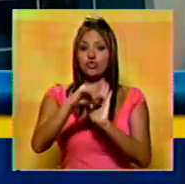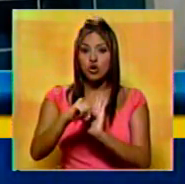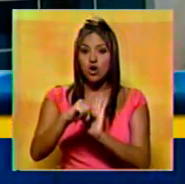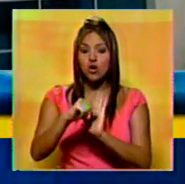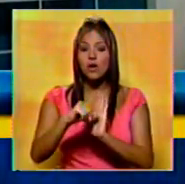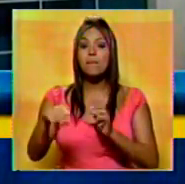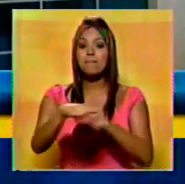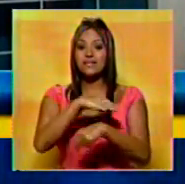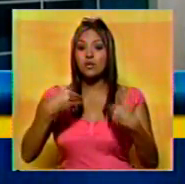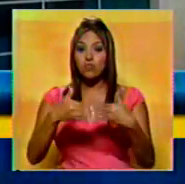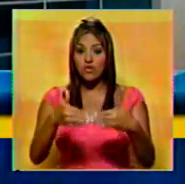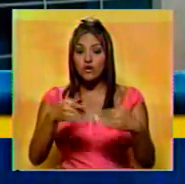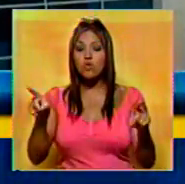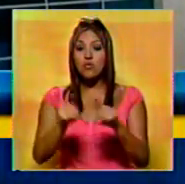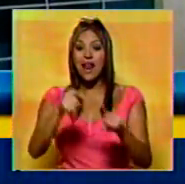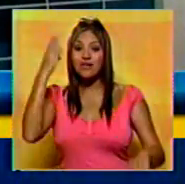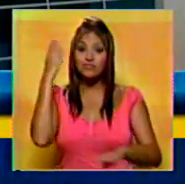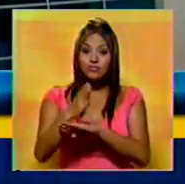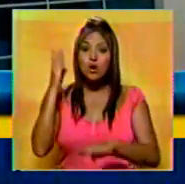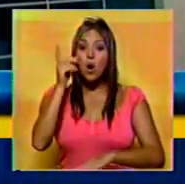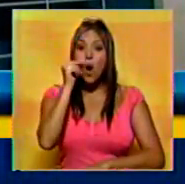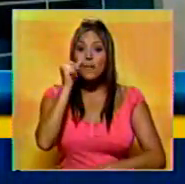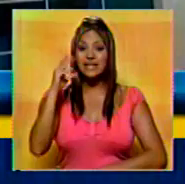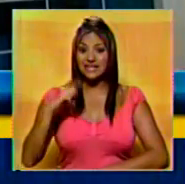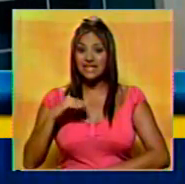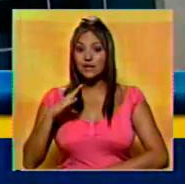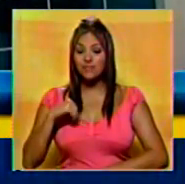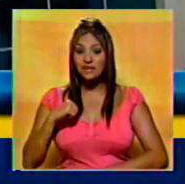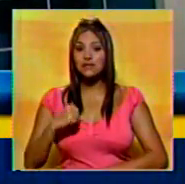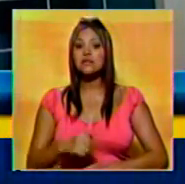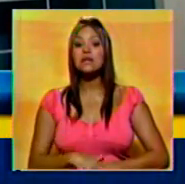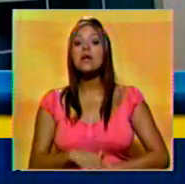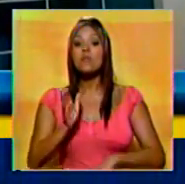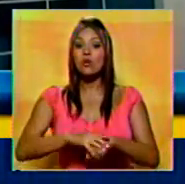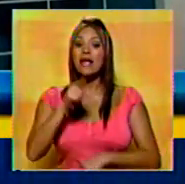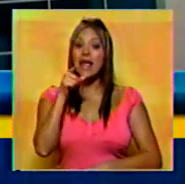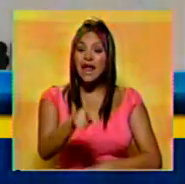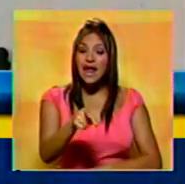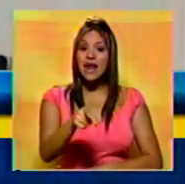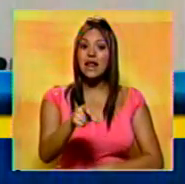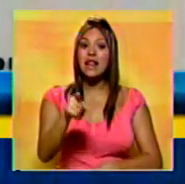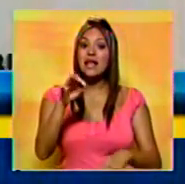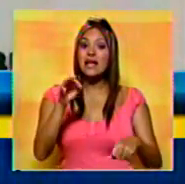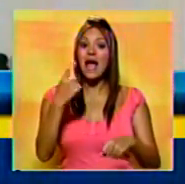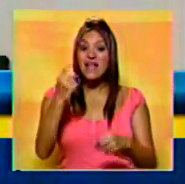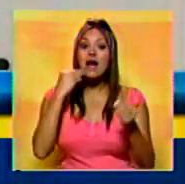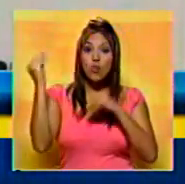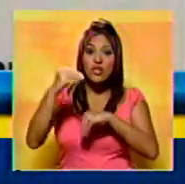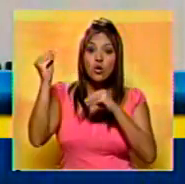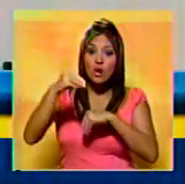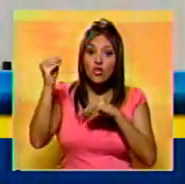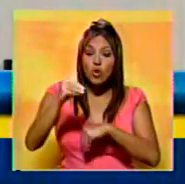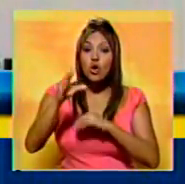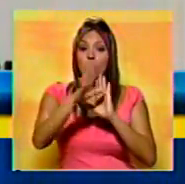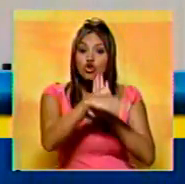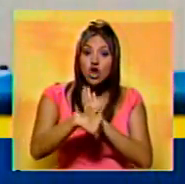El Ministerio Público también imputó al detective del CICPC, Héctor Lameda, por homicidio en grado de complicidad y